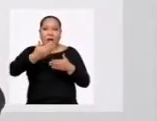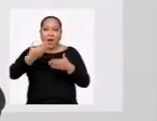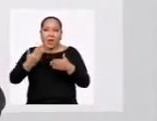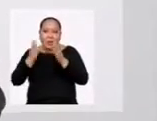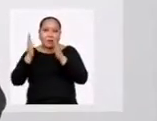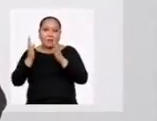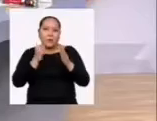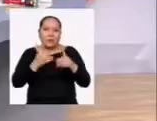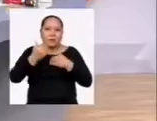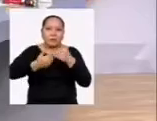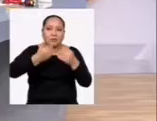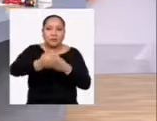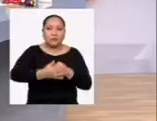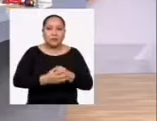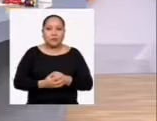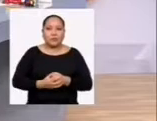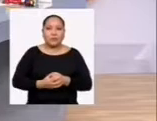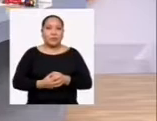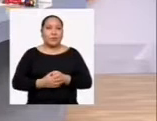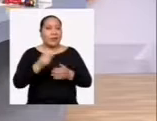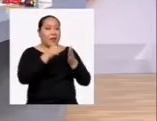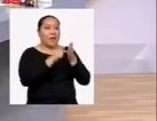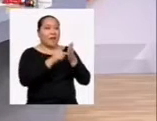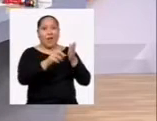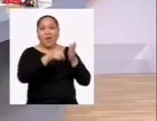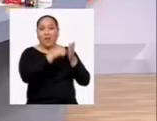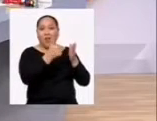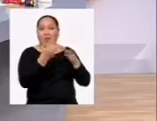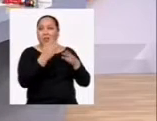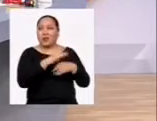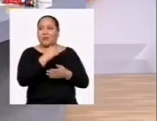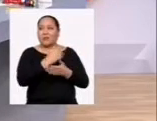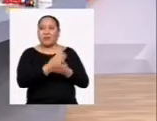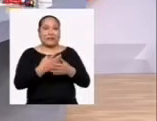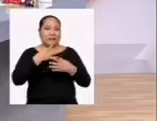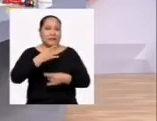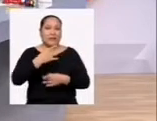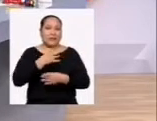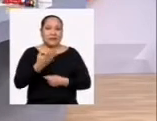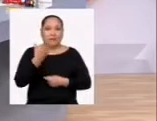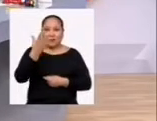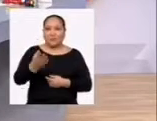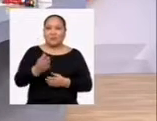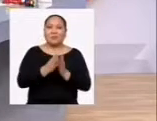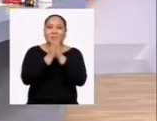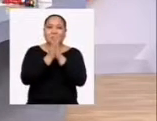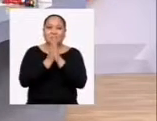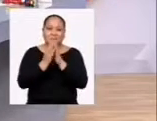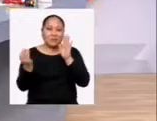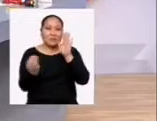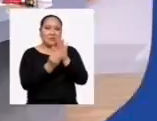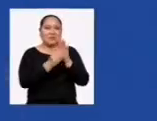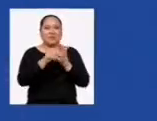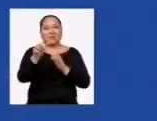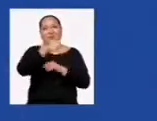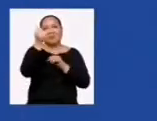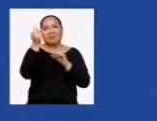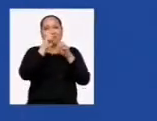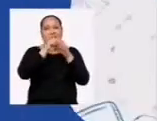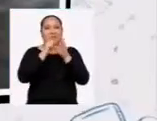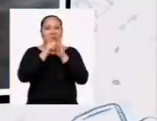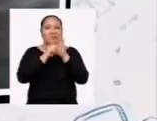organización del desarrollo. Por aquí hay otra intervención muy interesante. Por favor, producción, pongan el siguiente